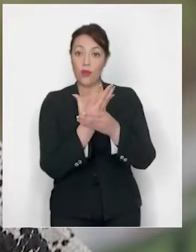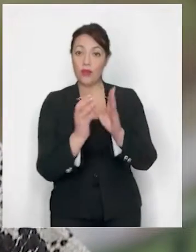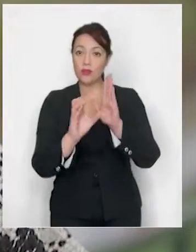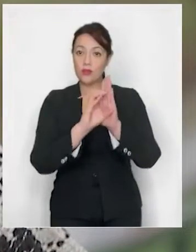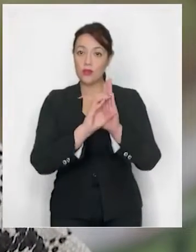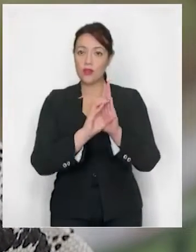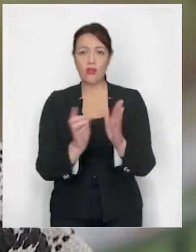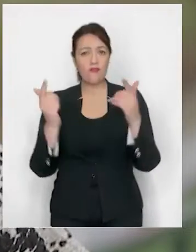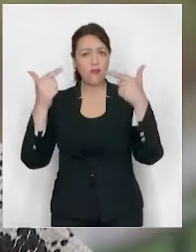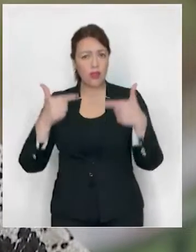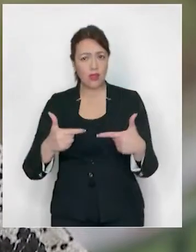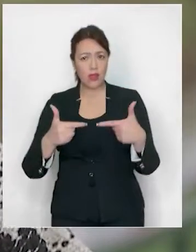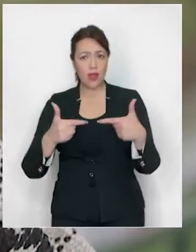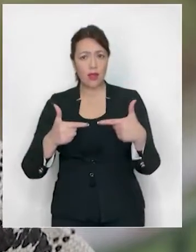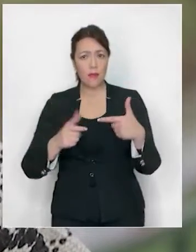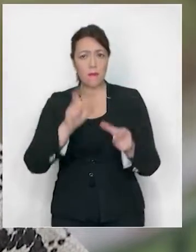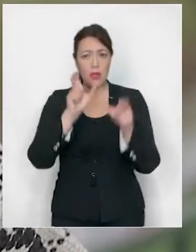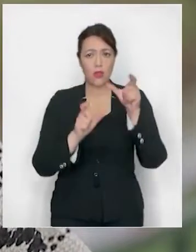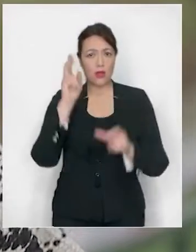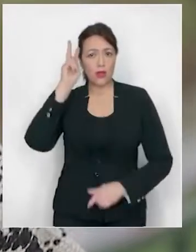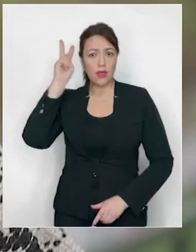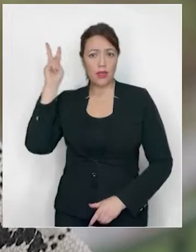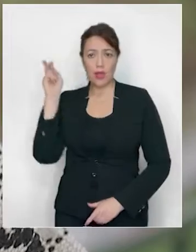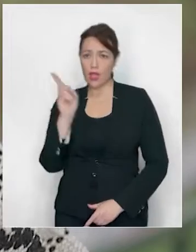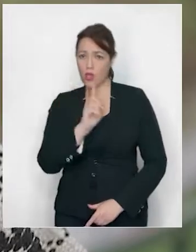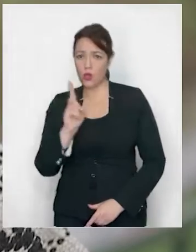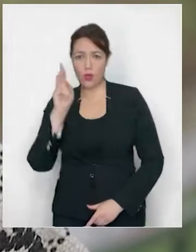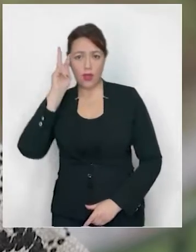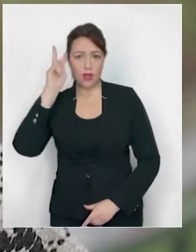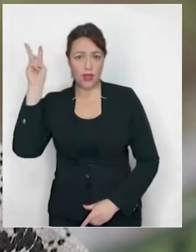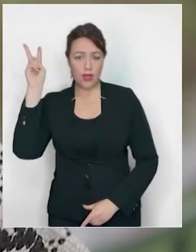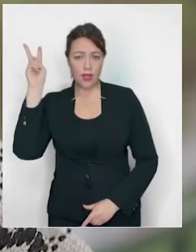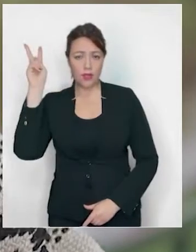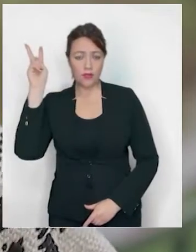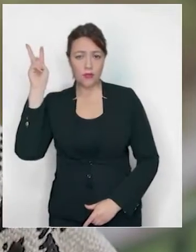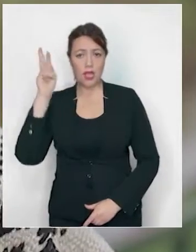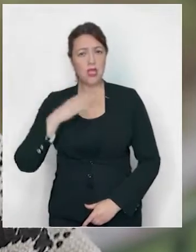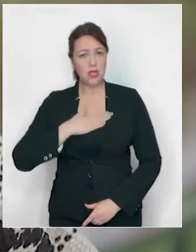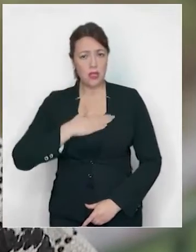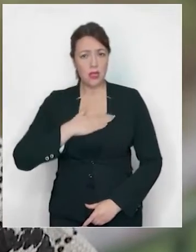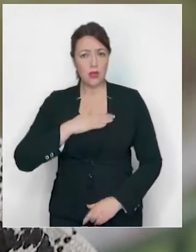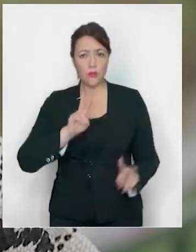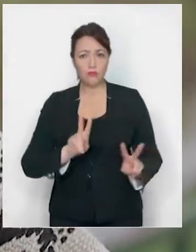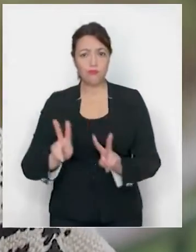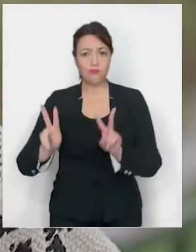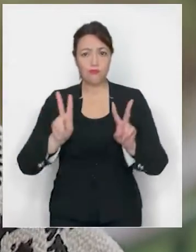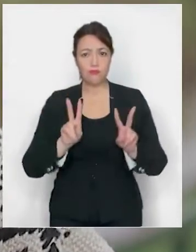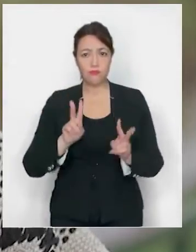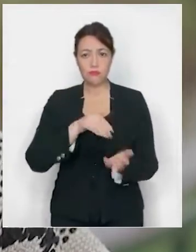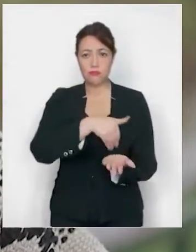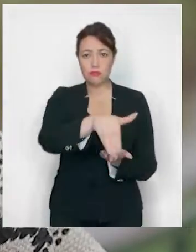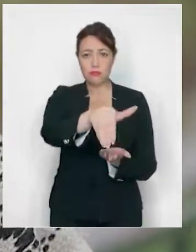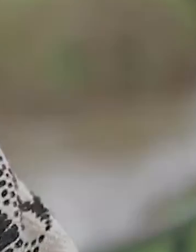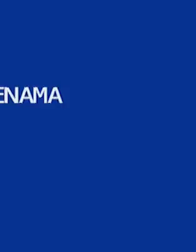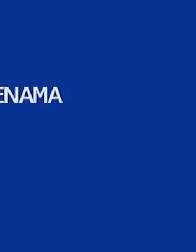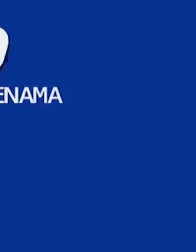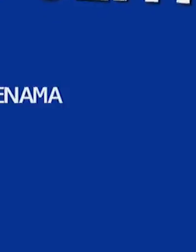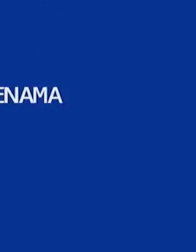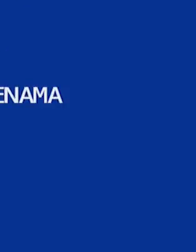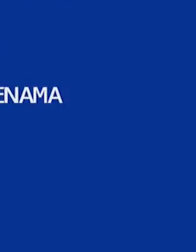la nueva constitución nos va a enfrentar entre chilenos indígenas y no indígenas. Queremos paz.